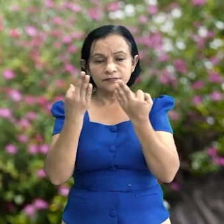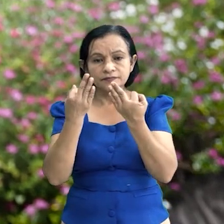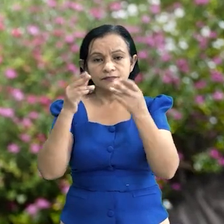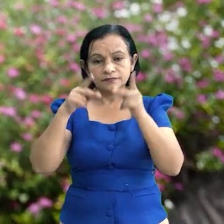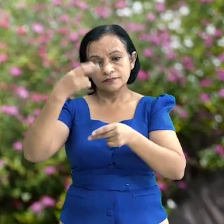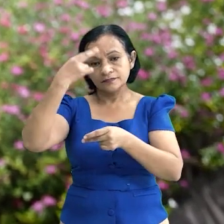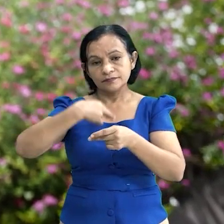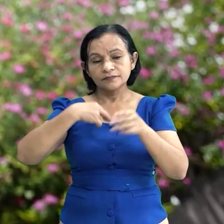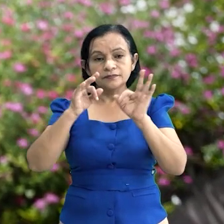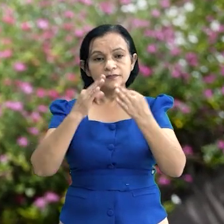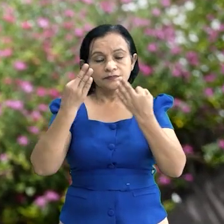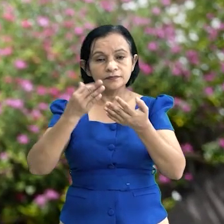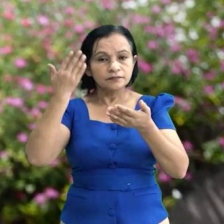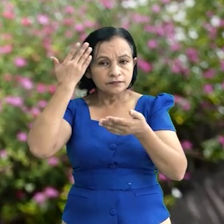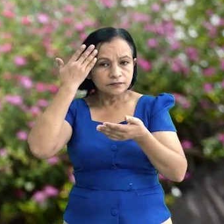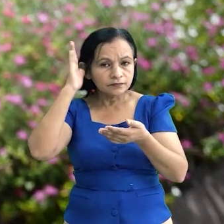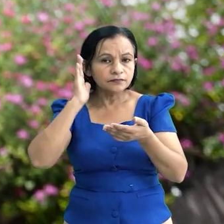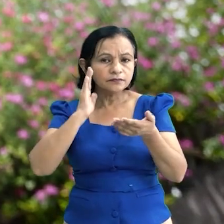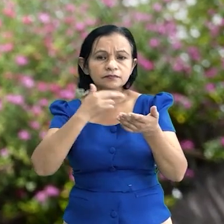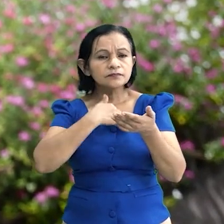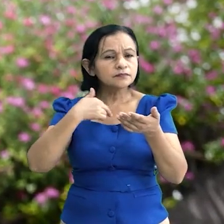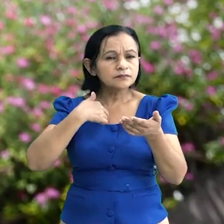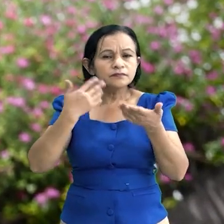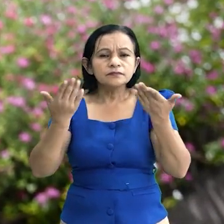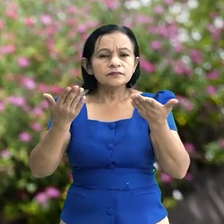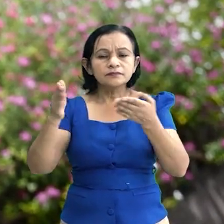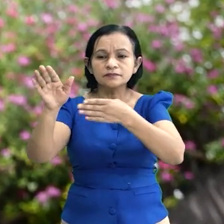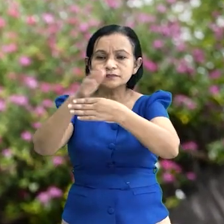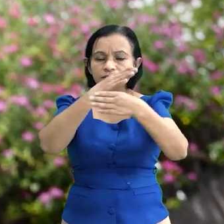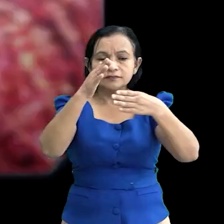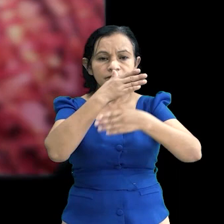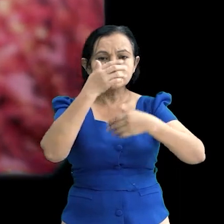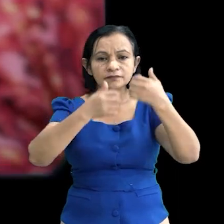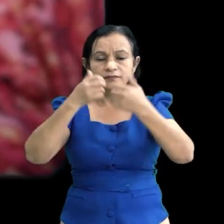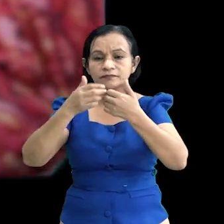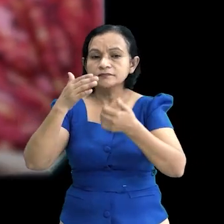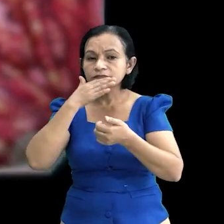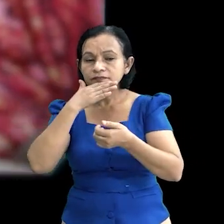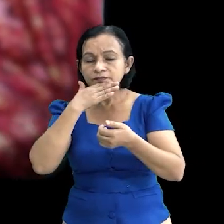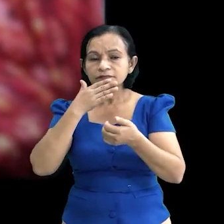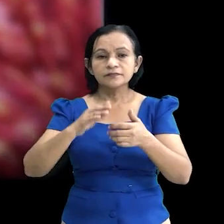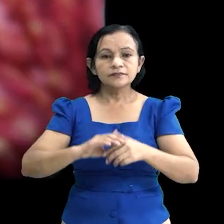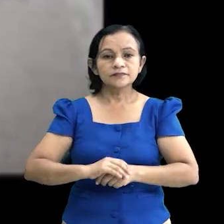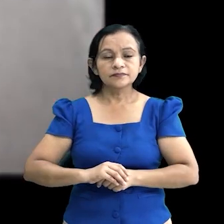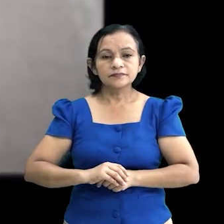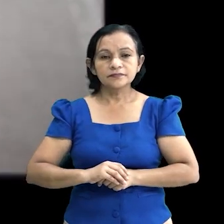familia tengan conocimiento de qué hacer en distintas situaciones de emergencia.